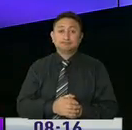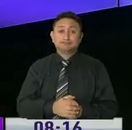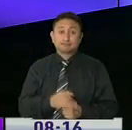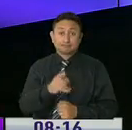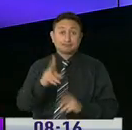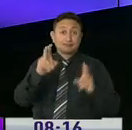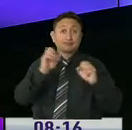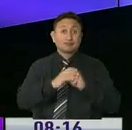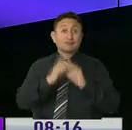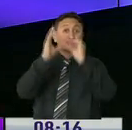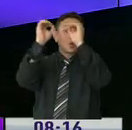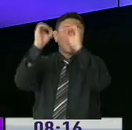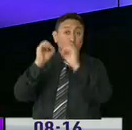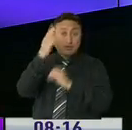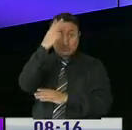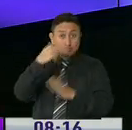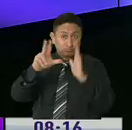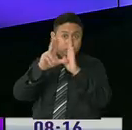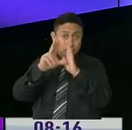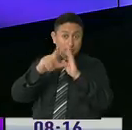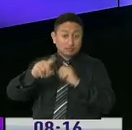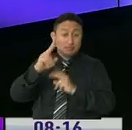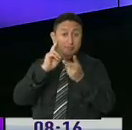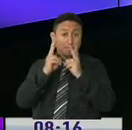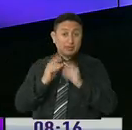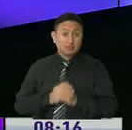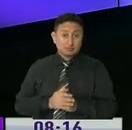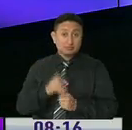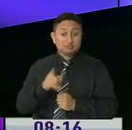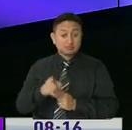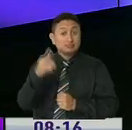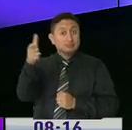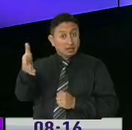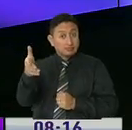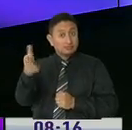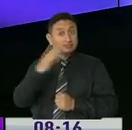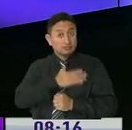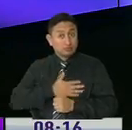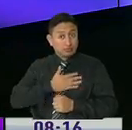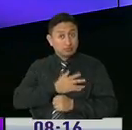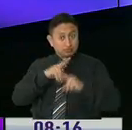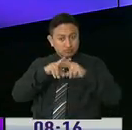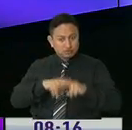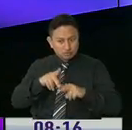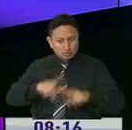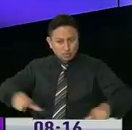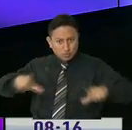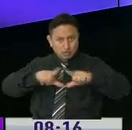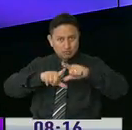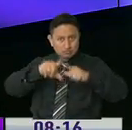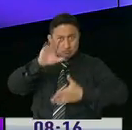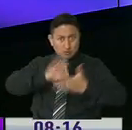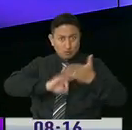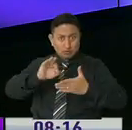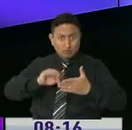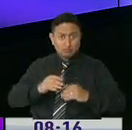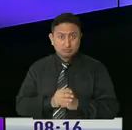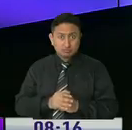mirar el tema de los prostíbulos que estaba diciendo ahí el vecino, ahí hay prostíbulos, entonces hay que mirar si esa es una zona, el